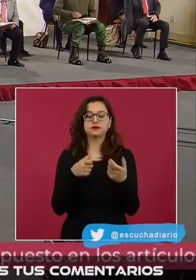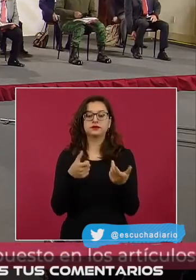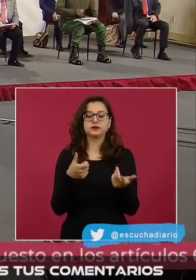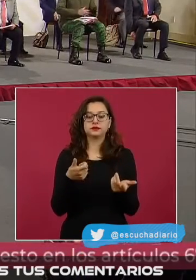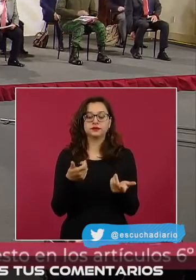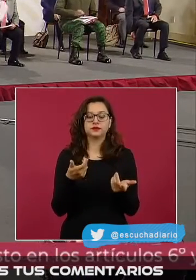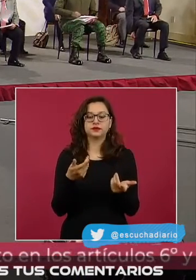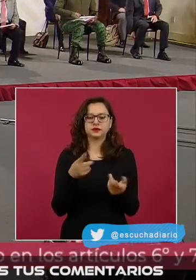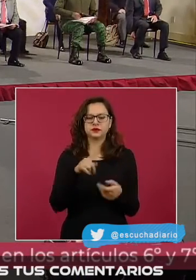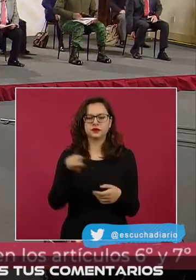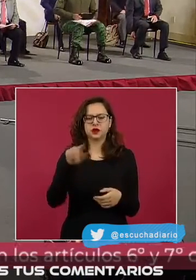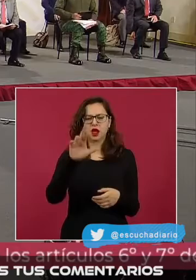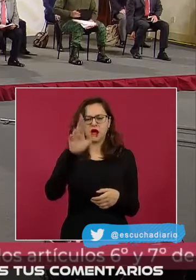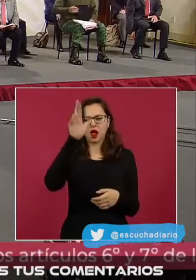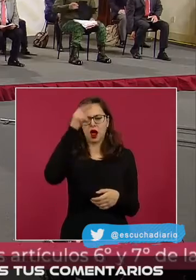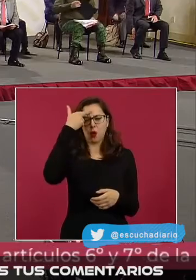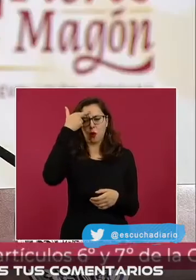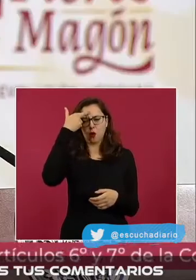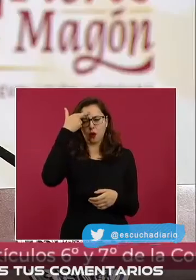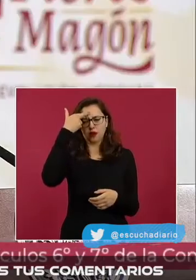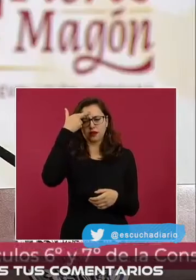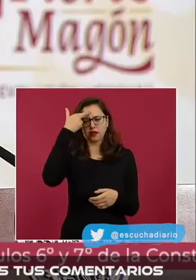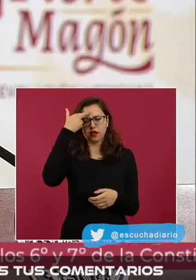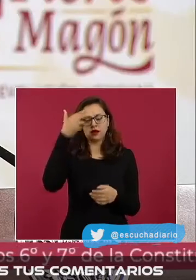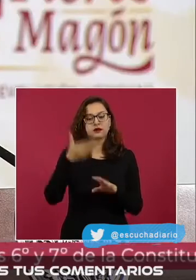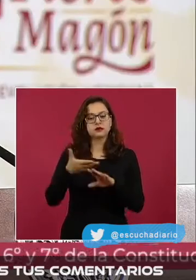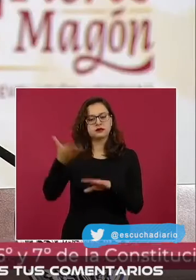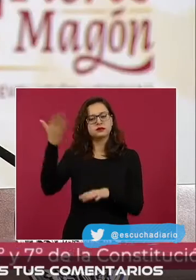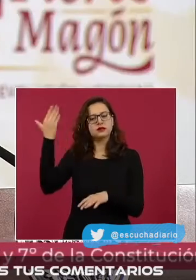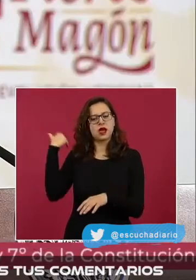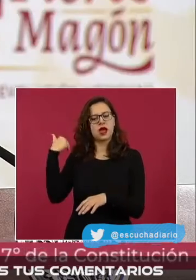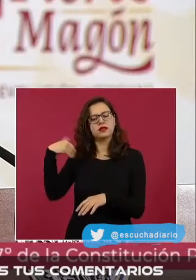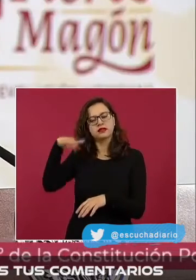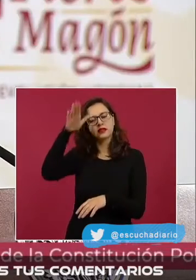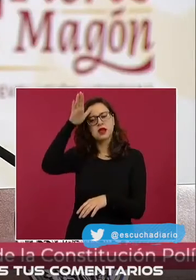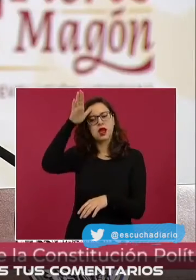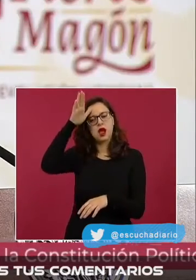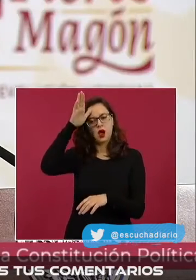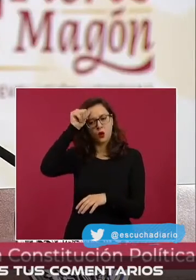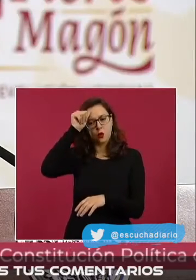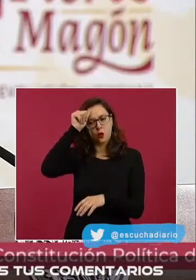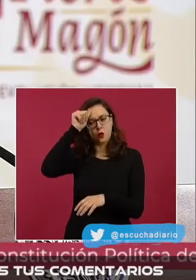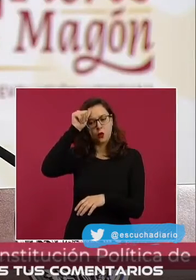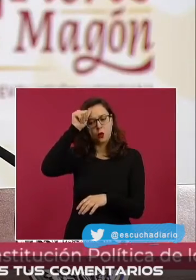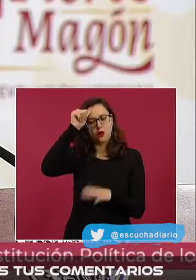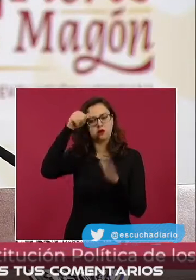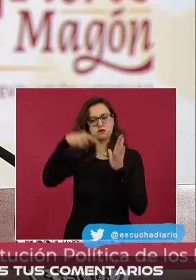comparada con la riqueza de muchos de los comentaristas como López Dóriga o Loret de Mola.